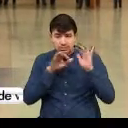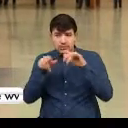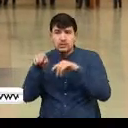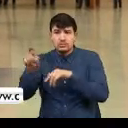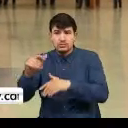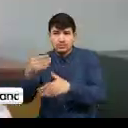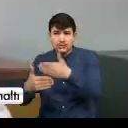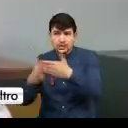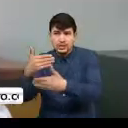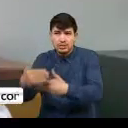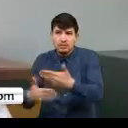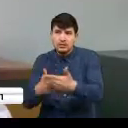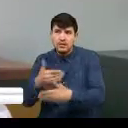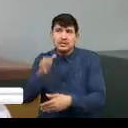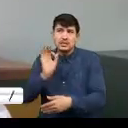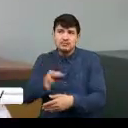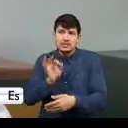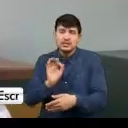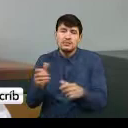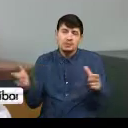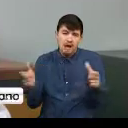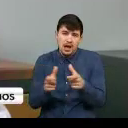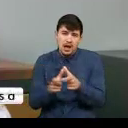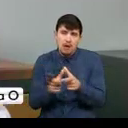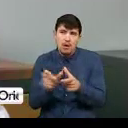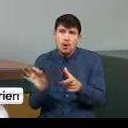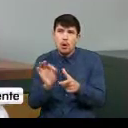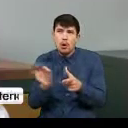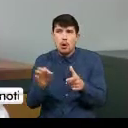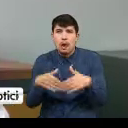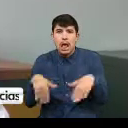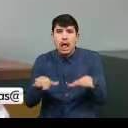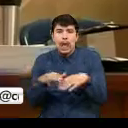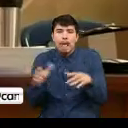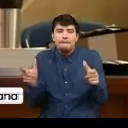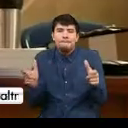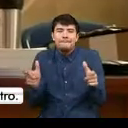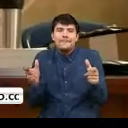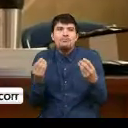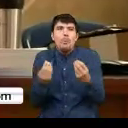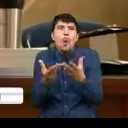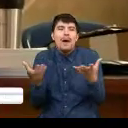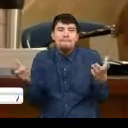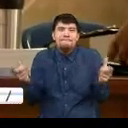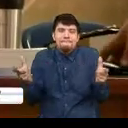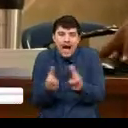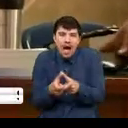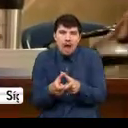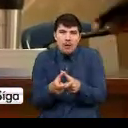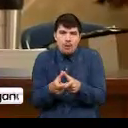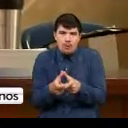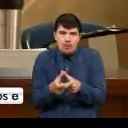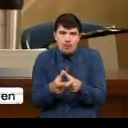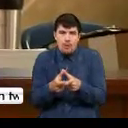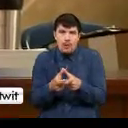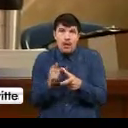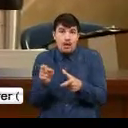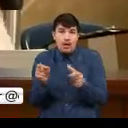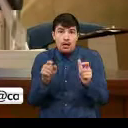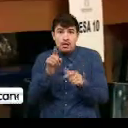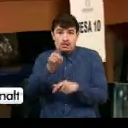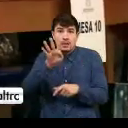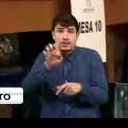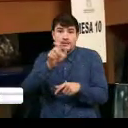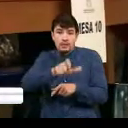de procesos es relativamente baja o no relativamente baja, muy baja. A pesar de la baja asistencia,